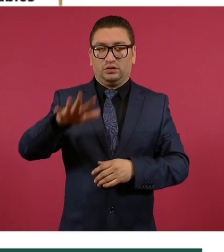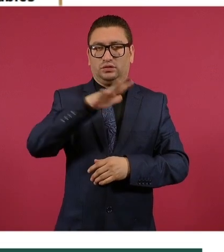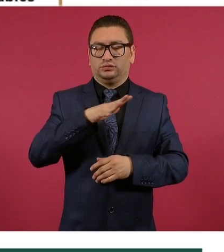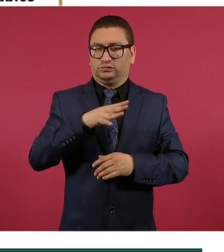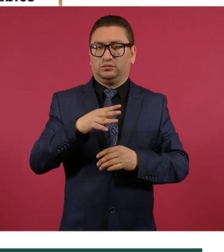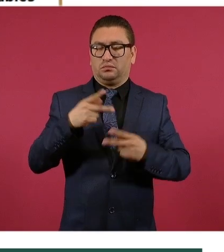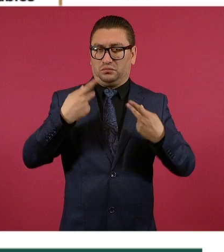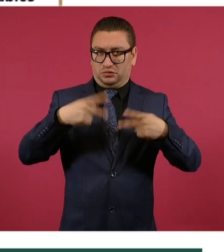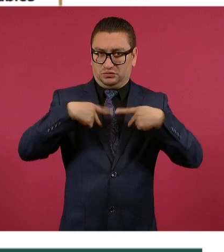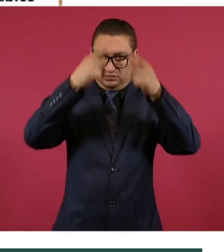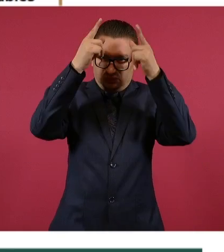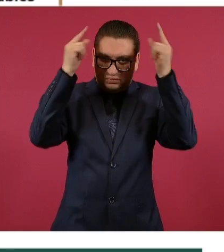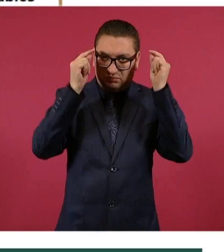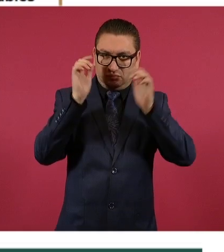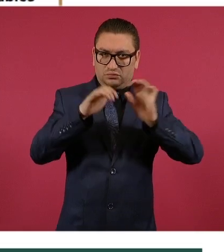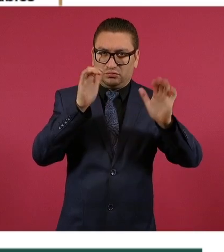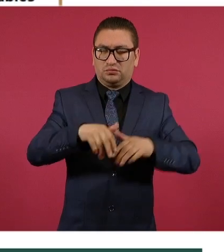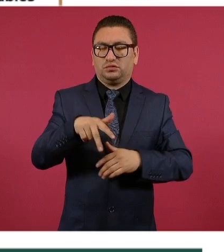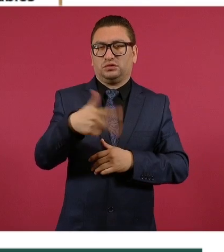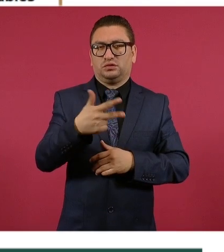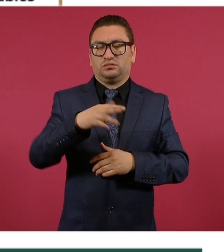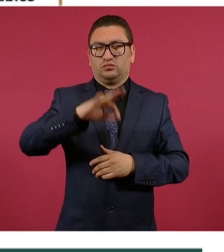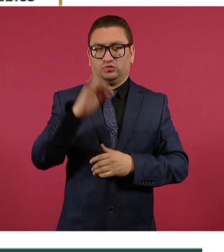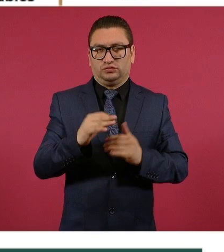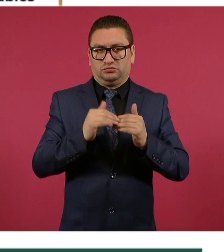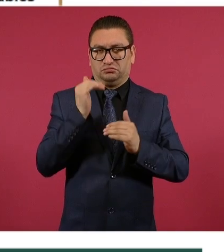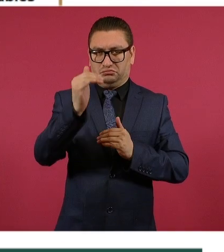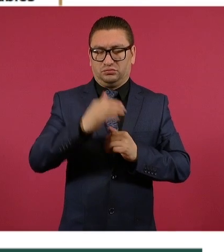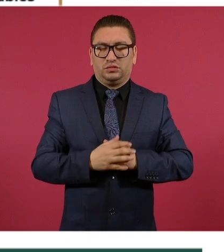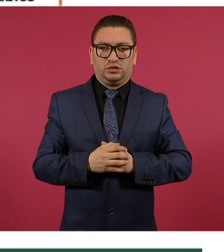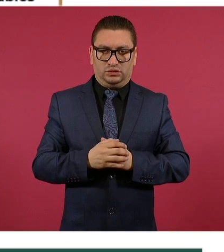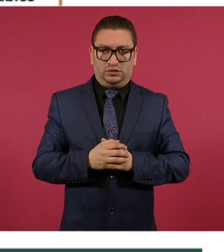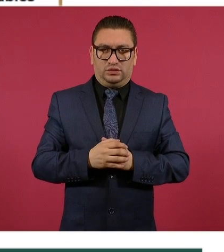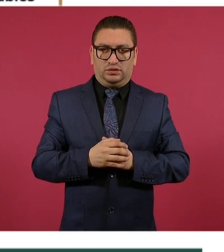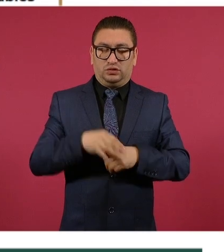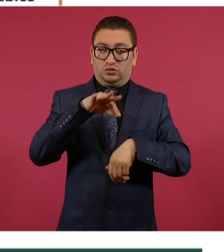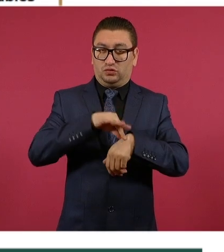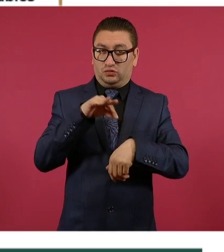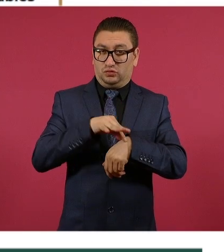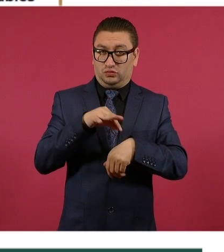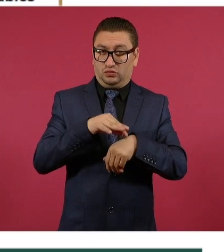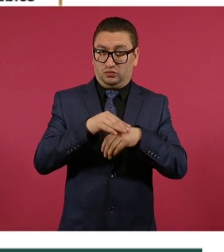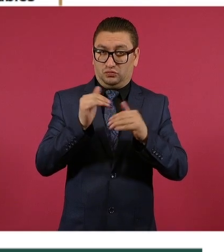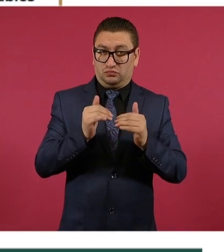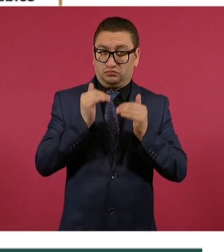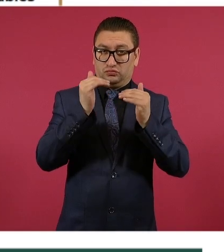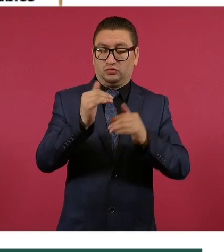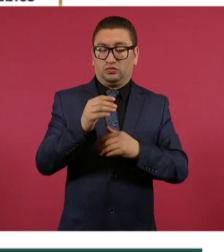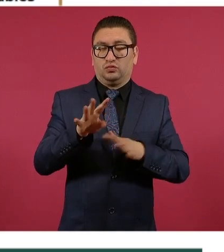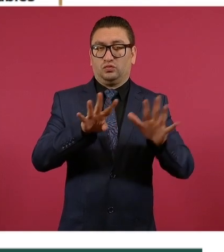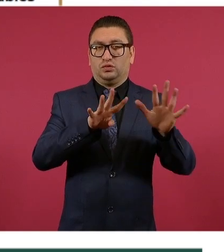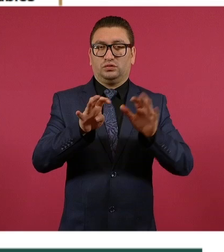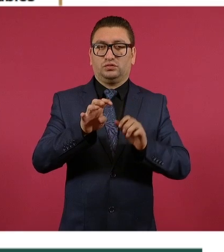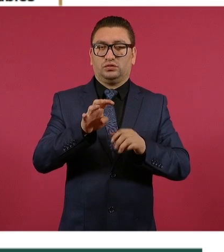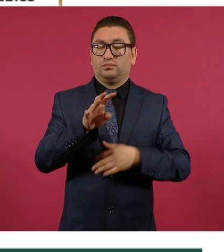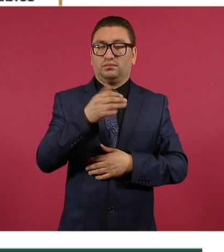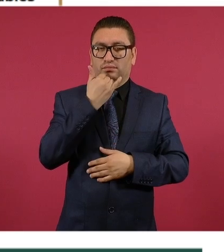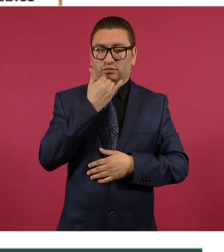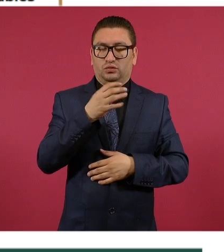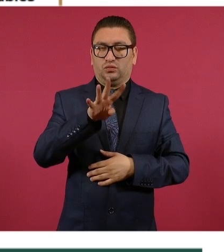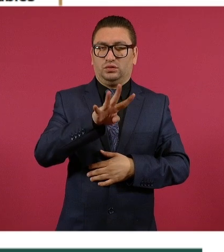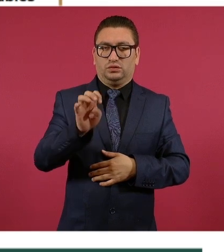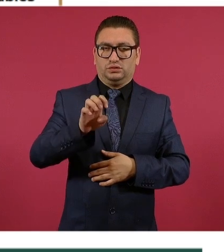incremento de personal de enfermería es de 13%. En el caso de la rama médica, se han contratado a